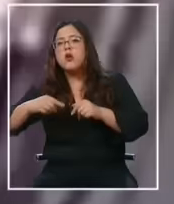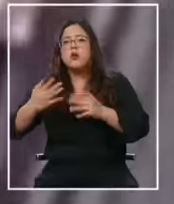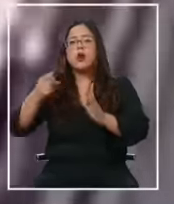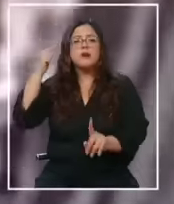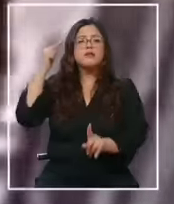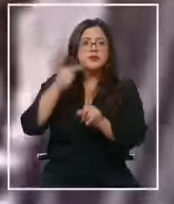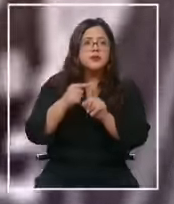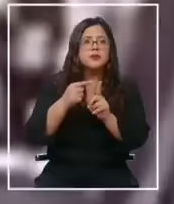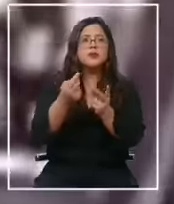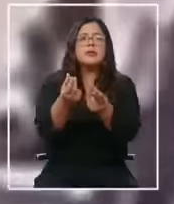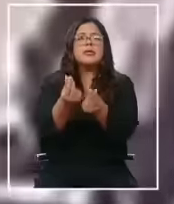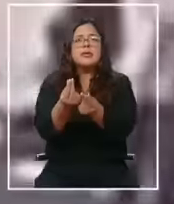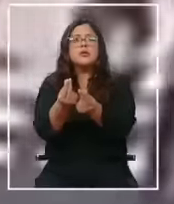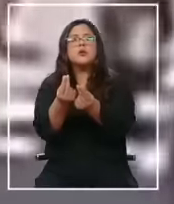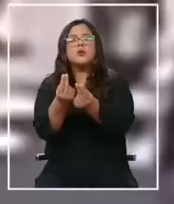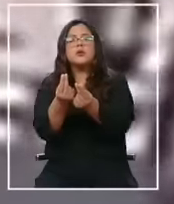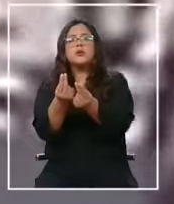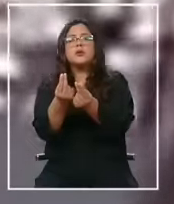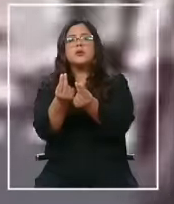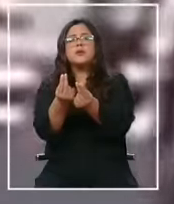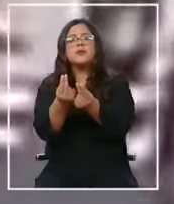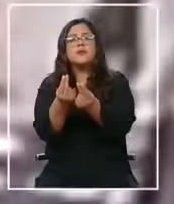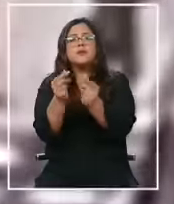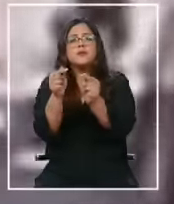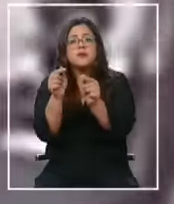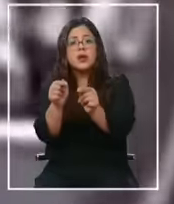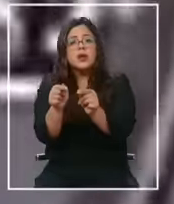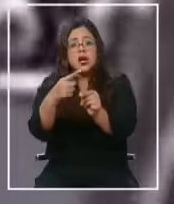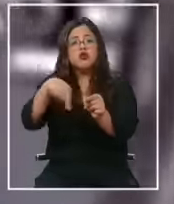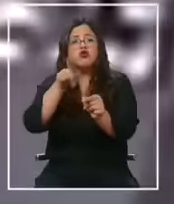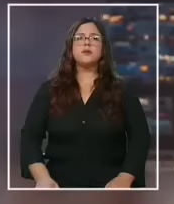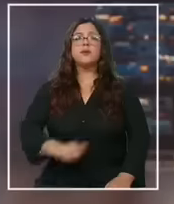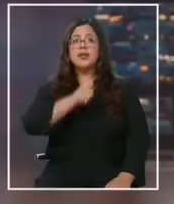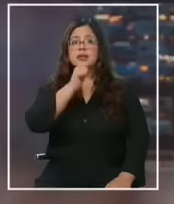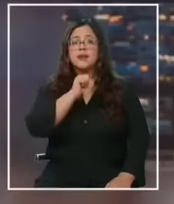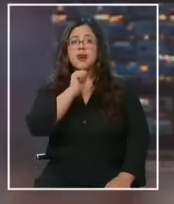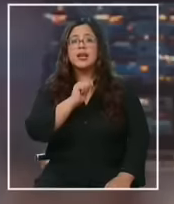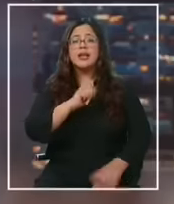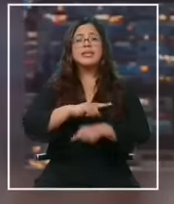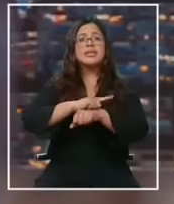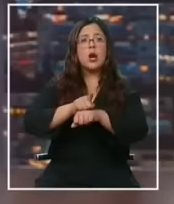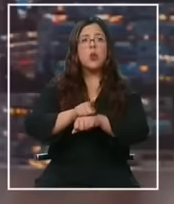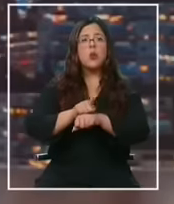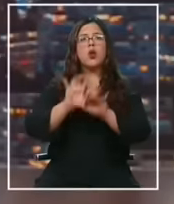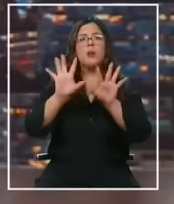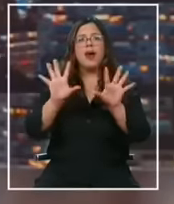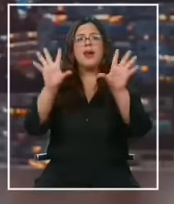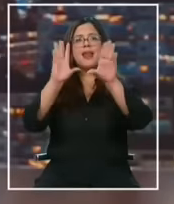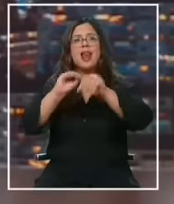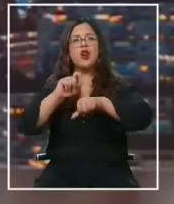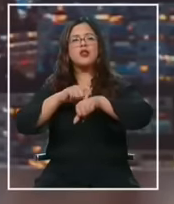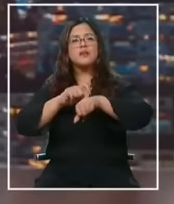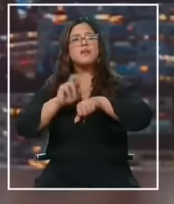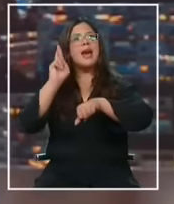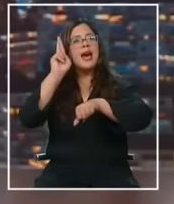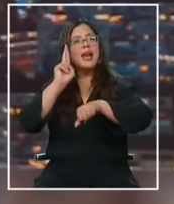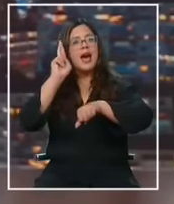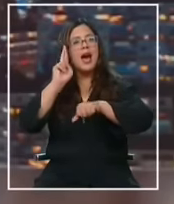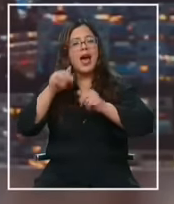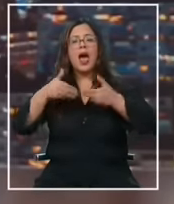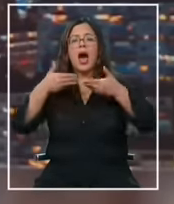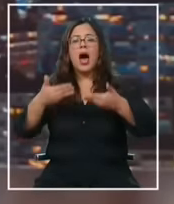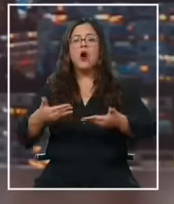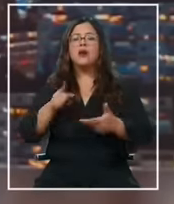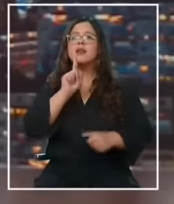delincuentes, por el dinero en efectivo que muchas veces manejan, lo prefieren por... Segundos para las 22 horas, les recordamos que a partir de